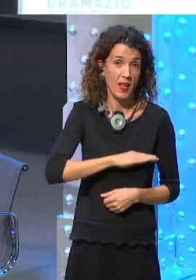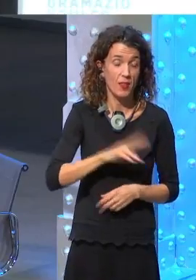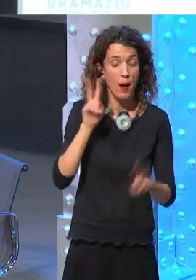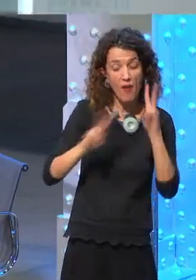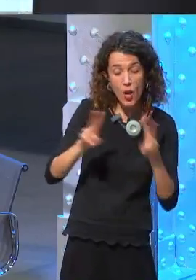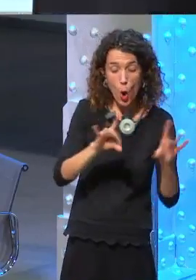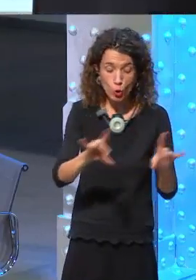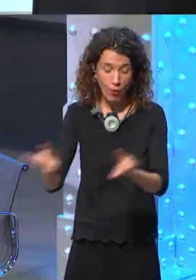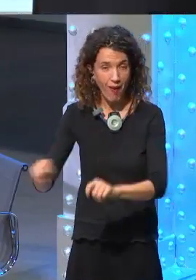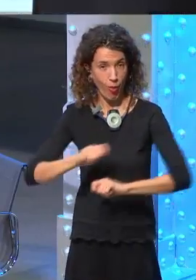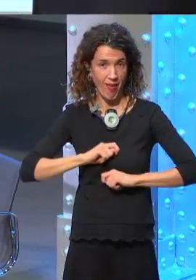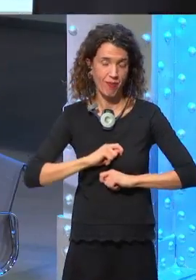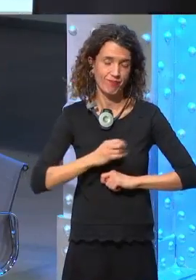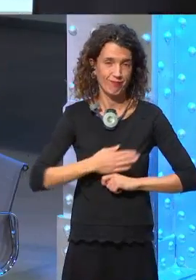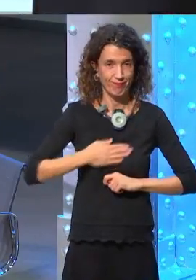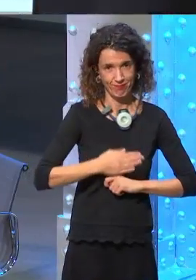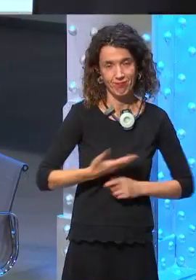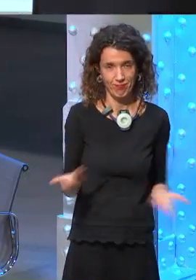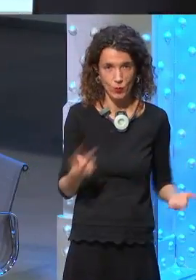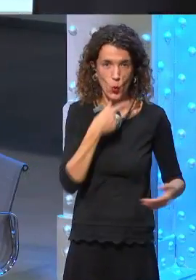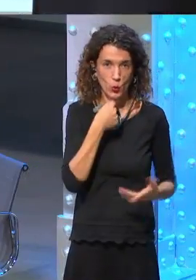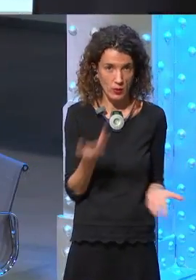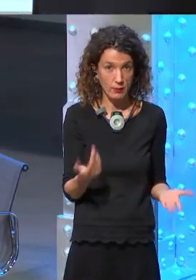verlo o tocarlo. Esta diapositiva